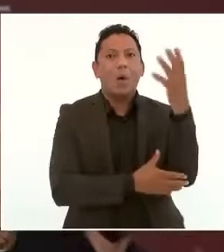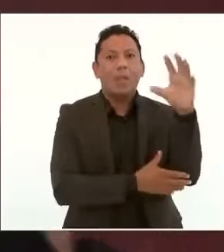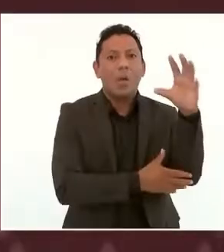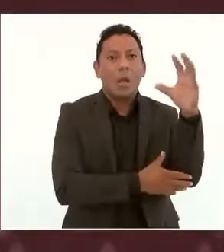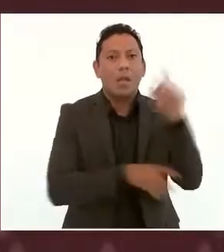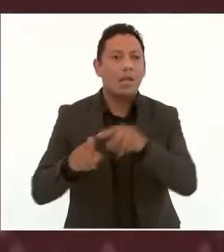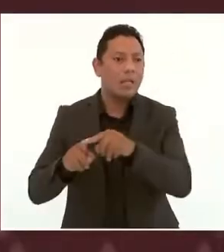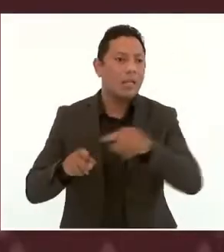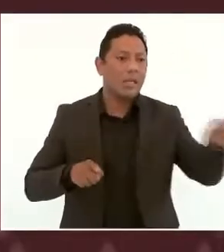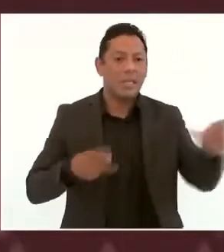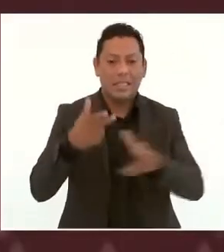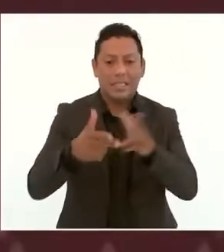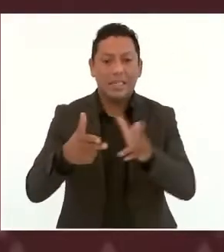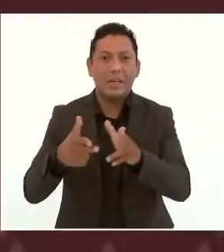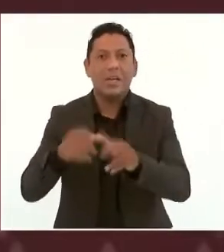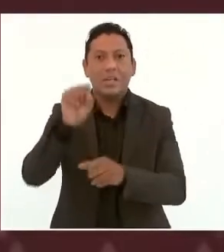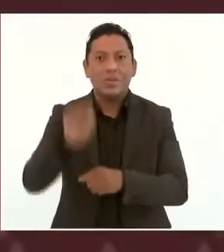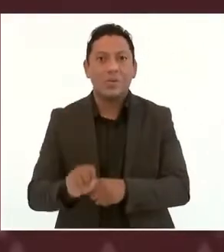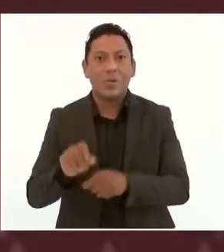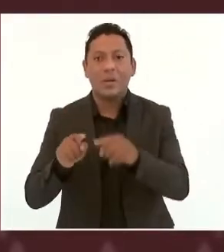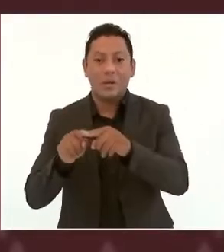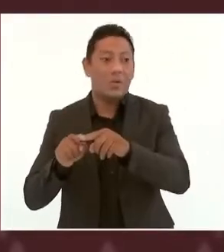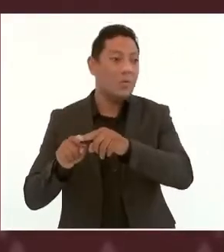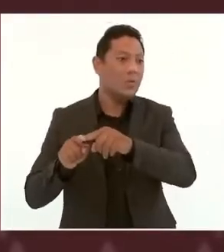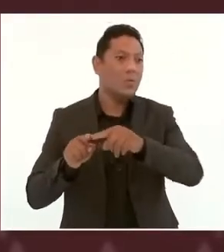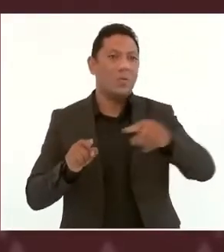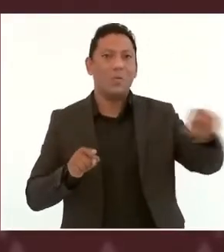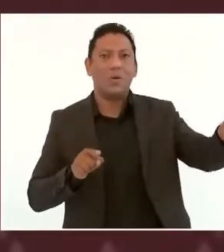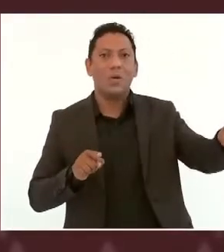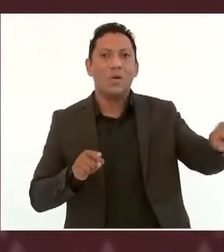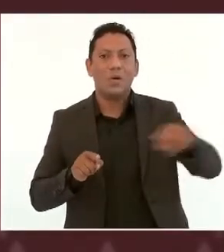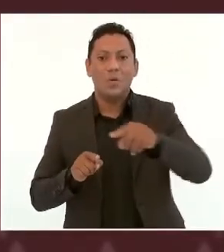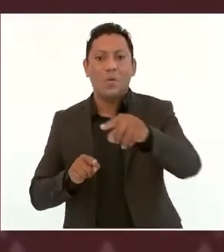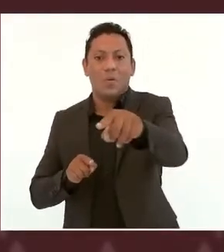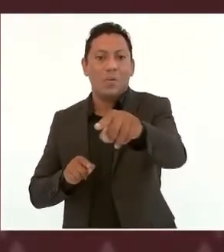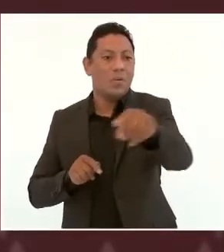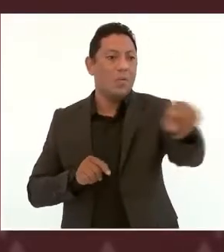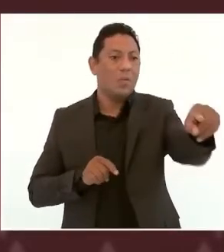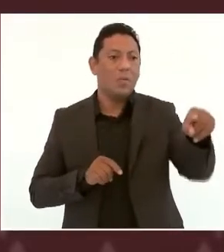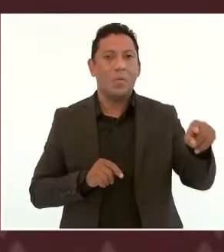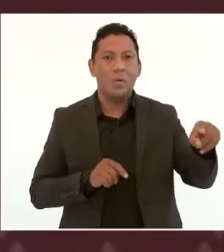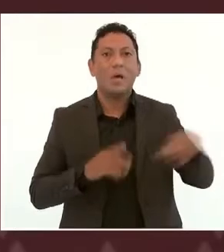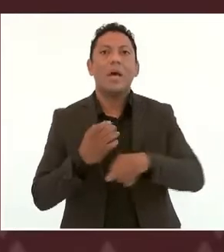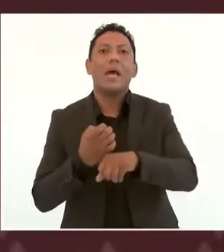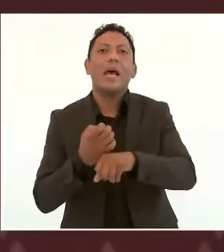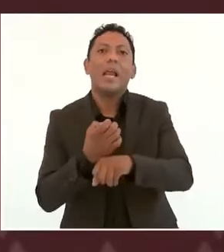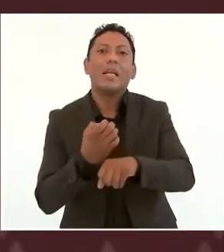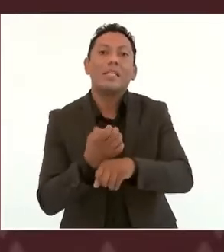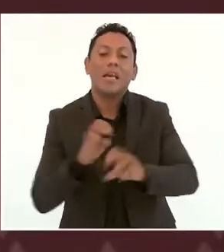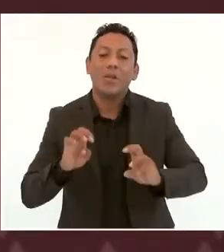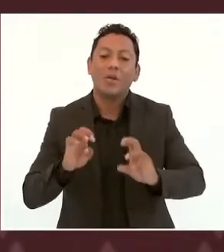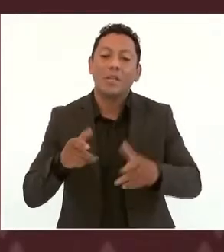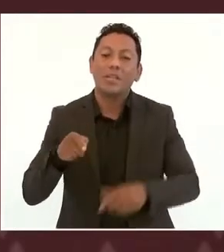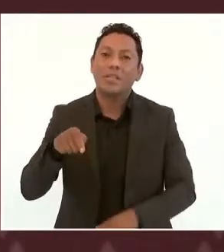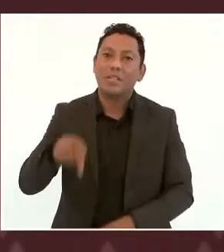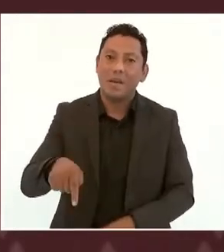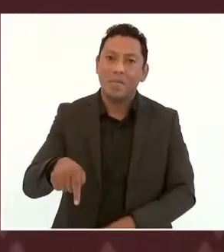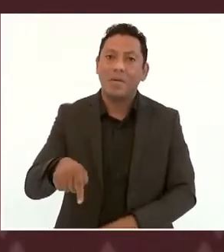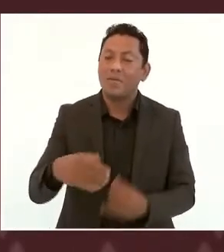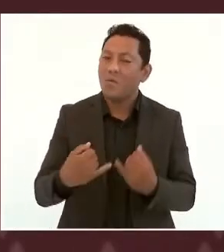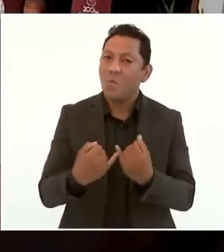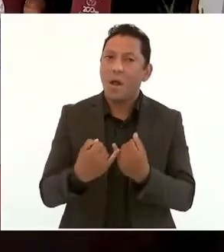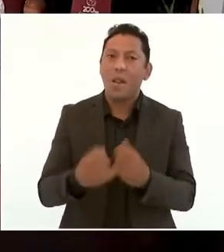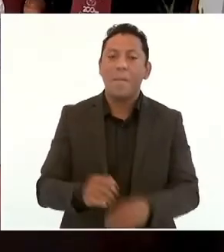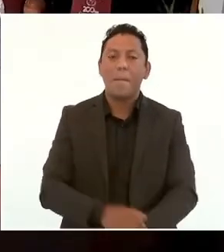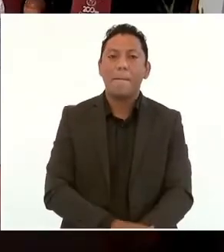ferrocarril del sureste atraviesa por el estado de Chiapas.